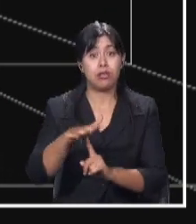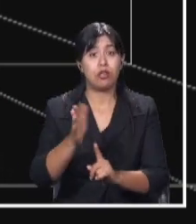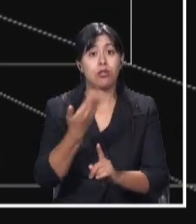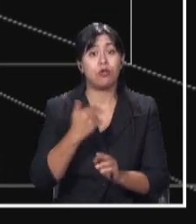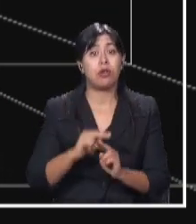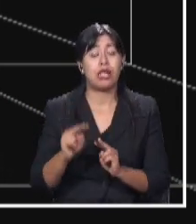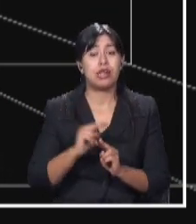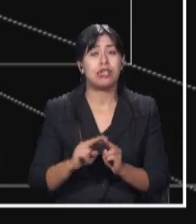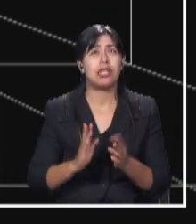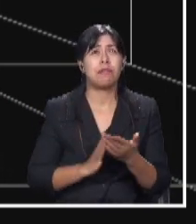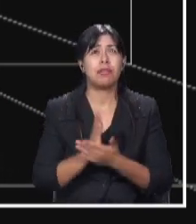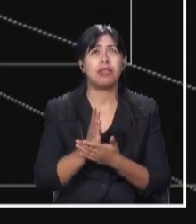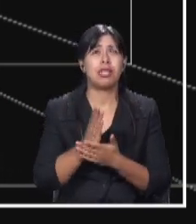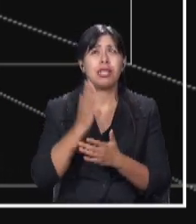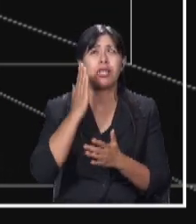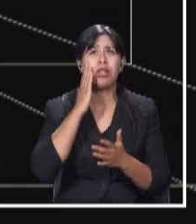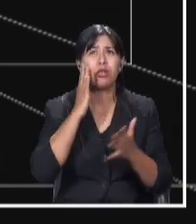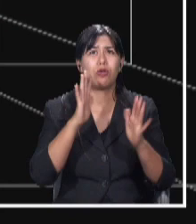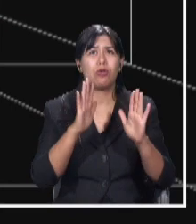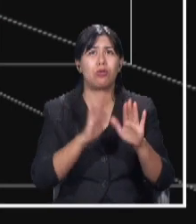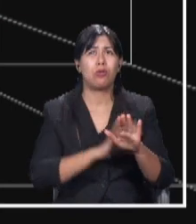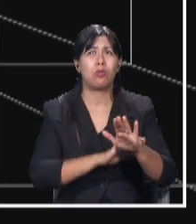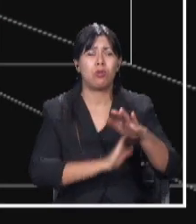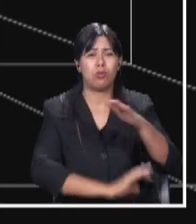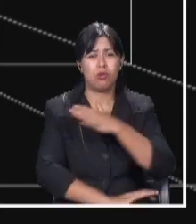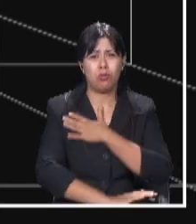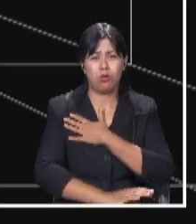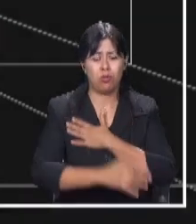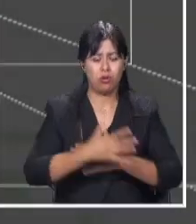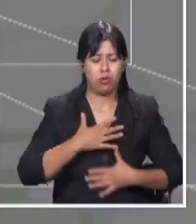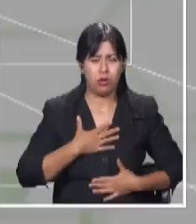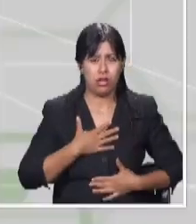es empezar a tocarnos, ¿ya? El robot,